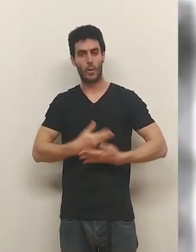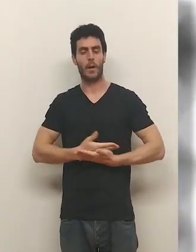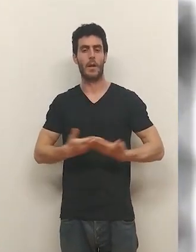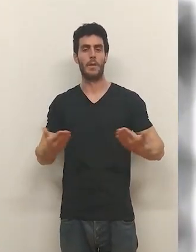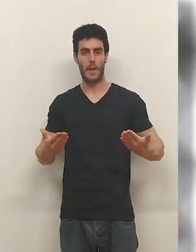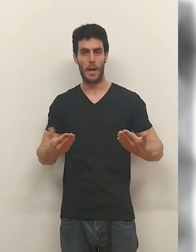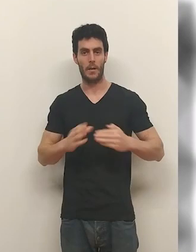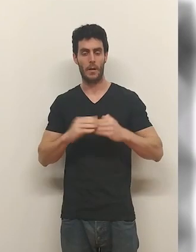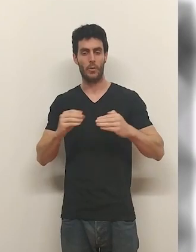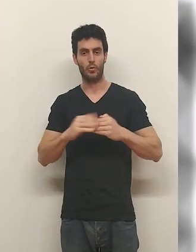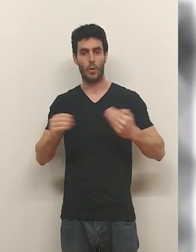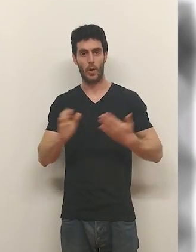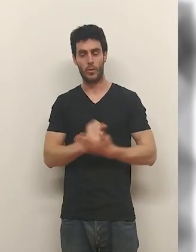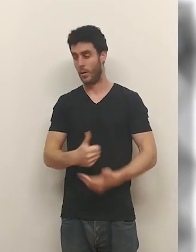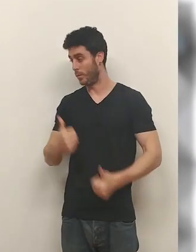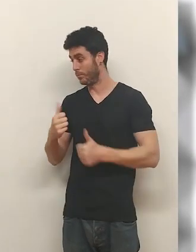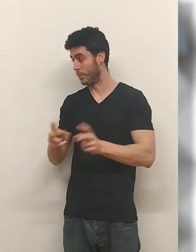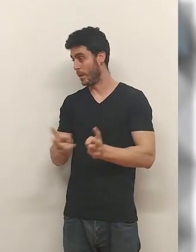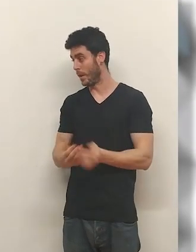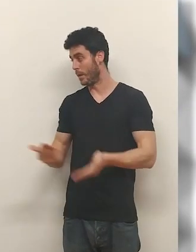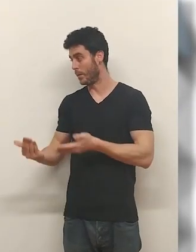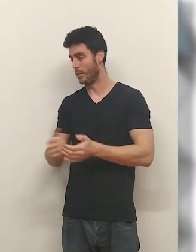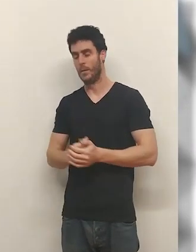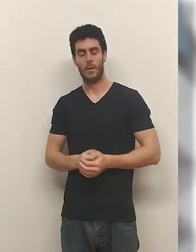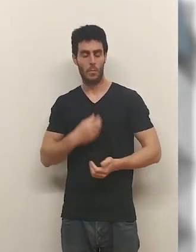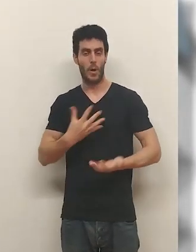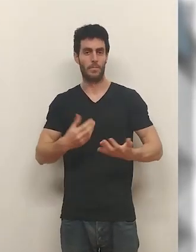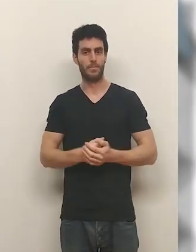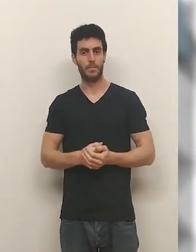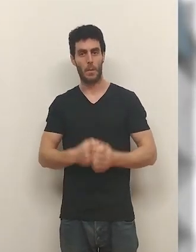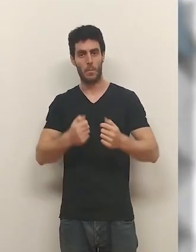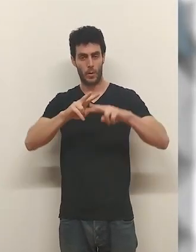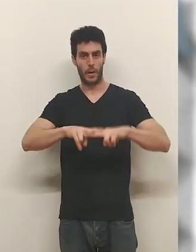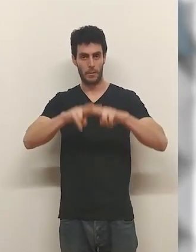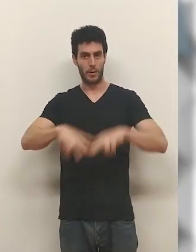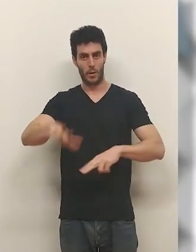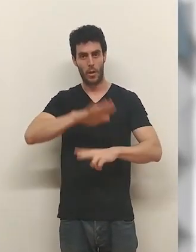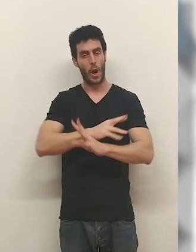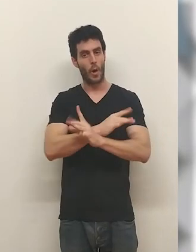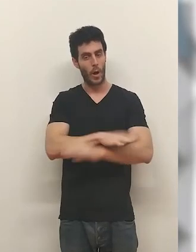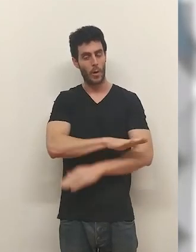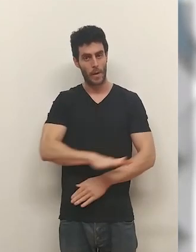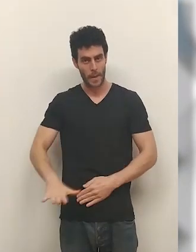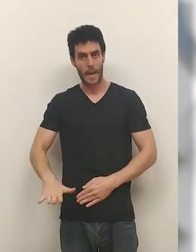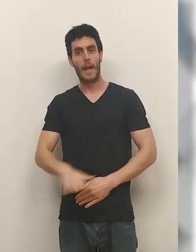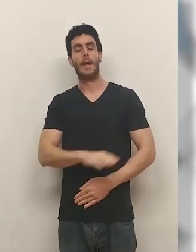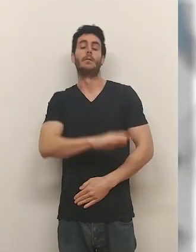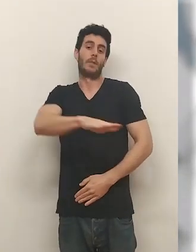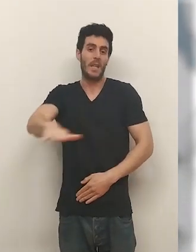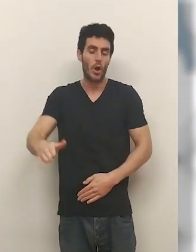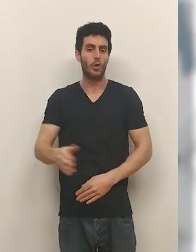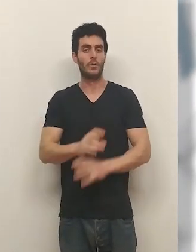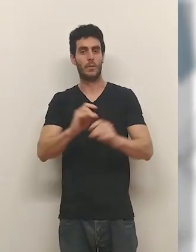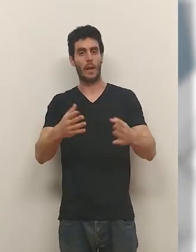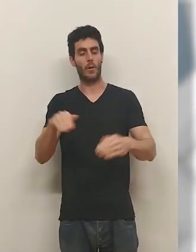todos los usuarios de esta instalación es lo que son las revisiones de zona de juegos infantiles, de niños,